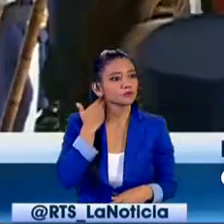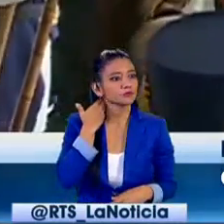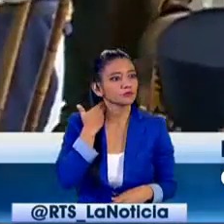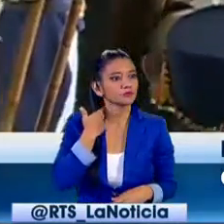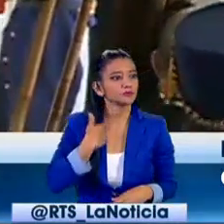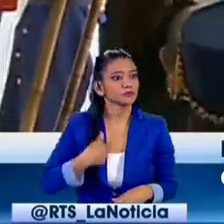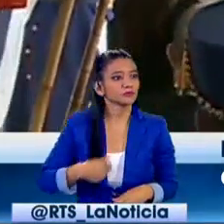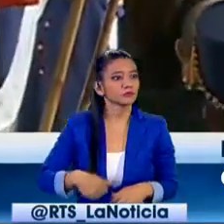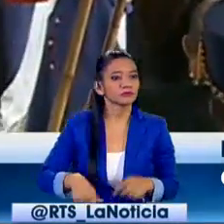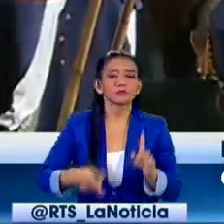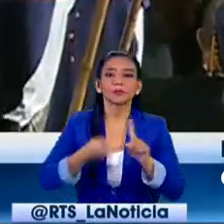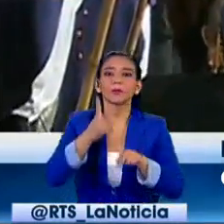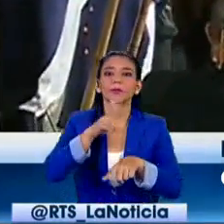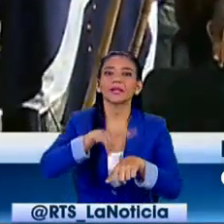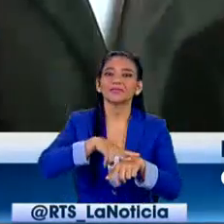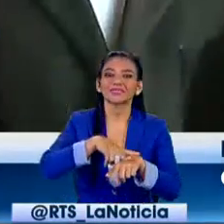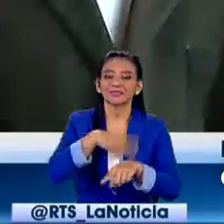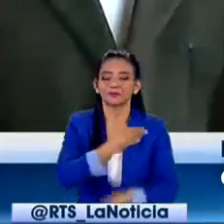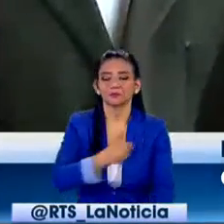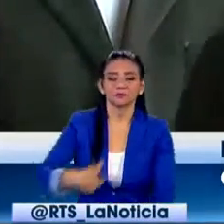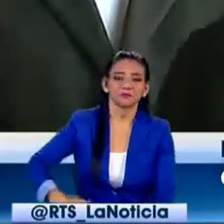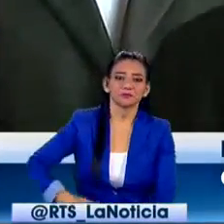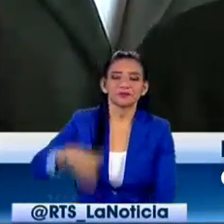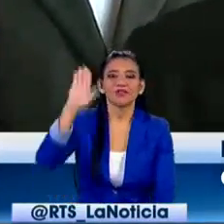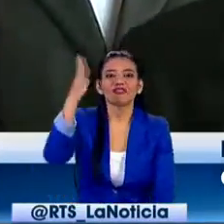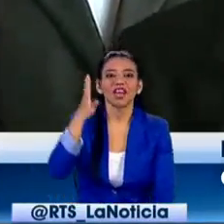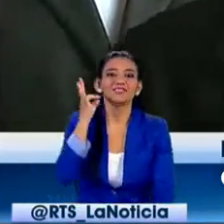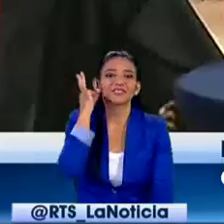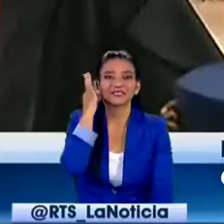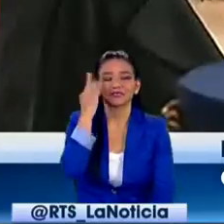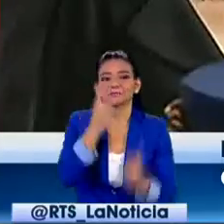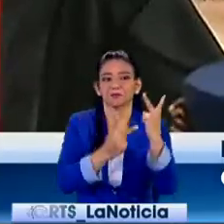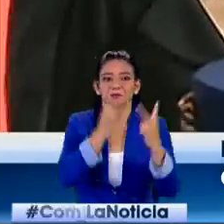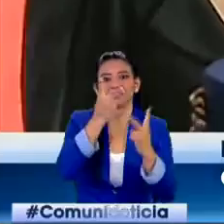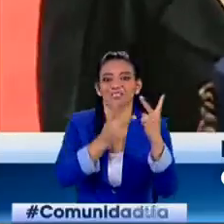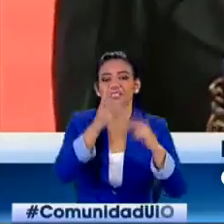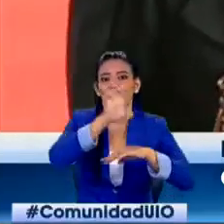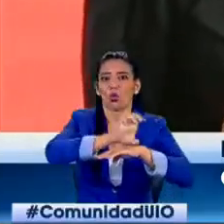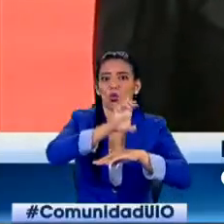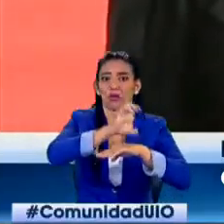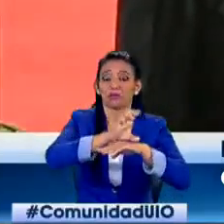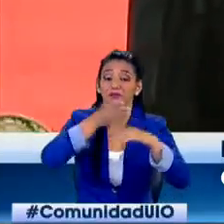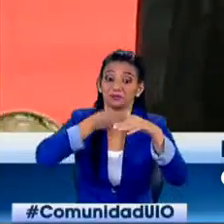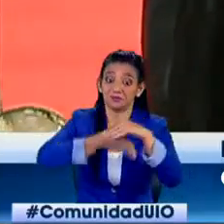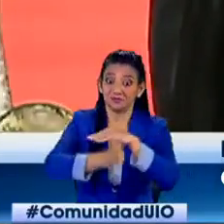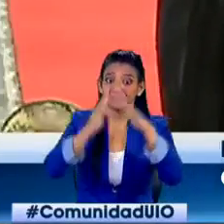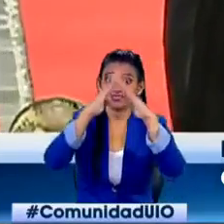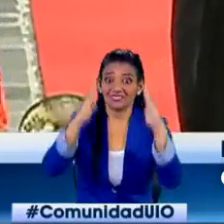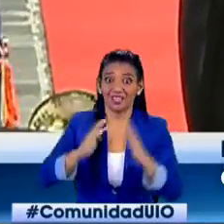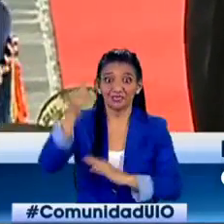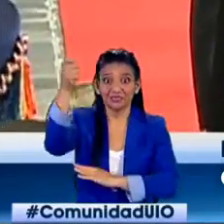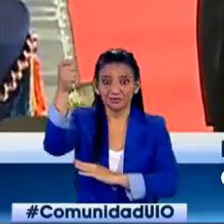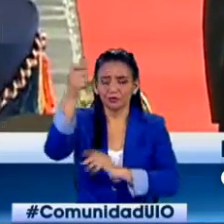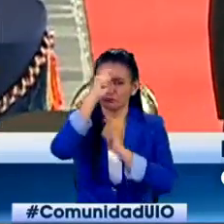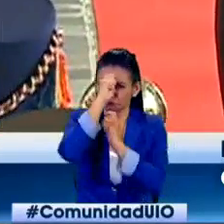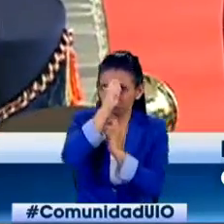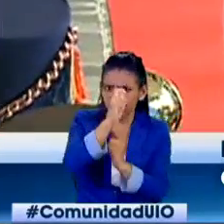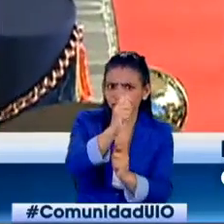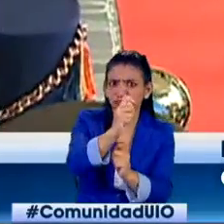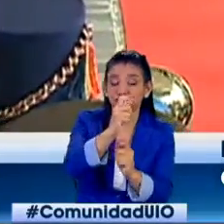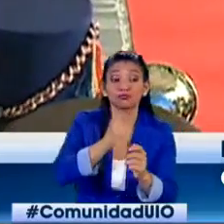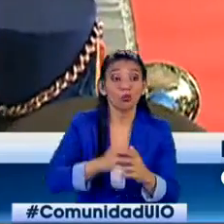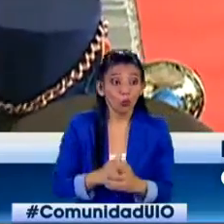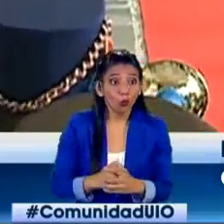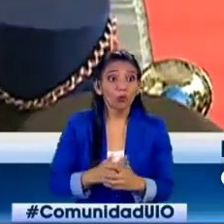Primera visita oficial de Dilma Rousseff, presidenta de Brasil. Honores de rigor en el ingreso al Palacio de Gobierno, en donde el